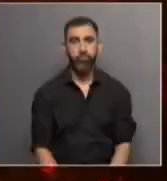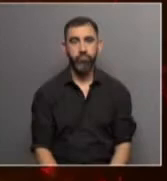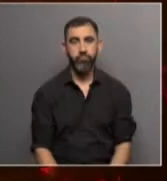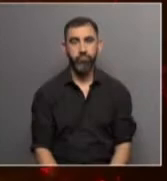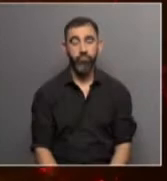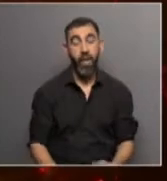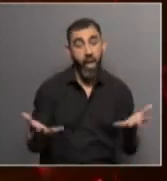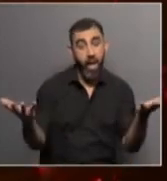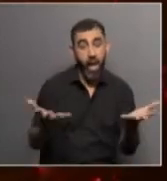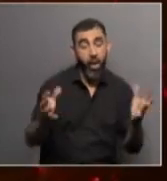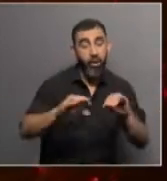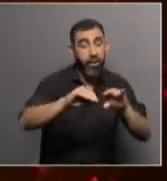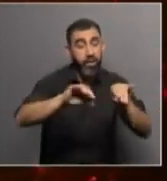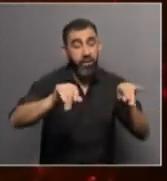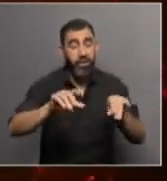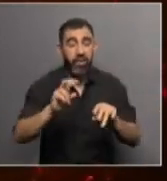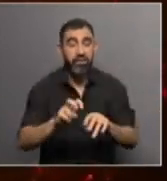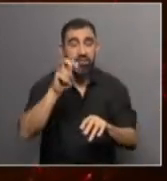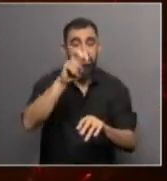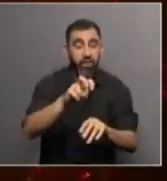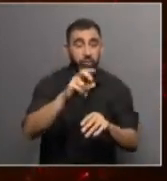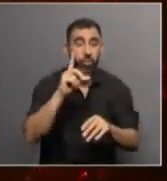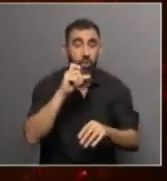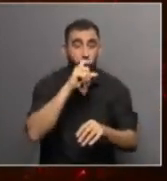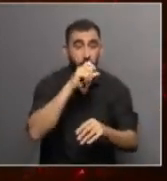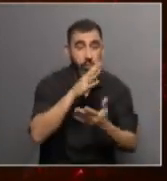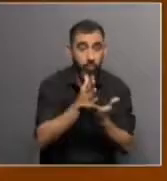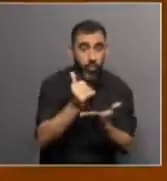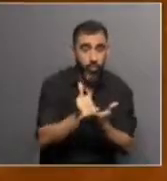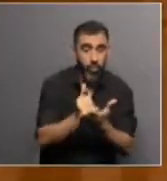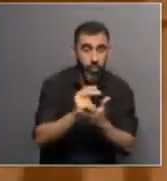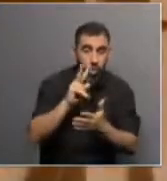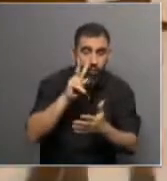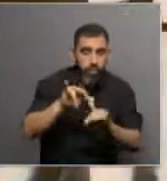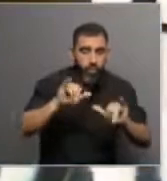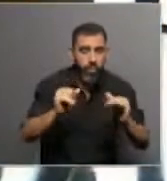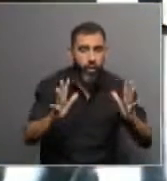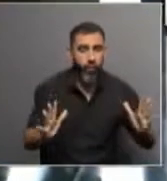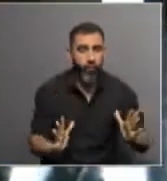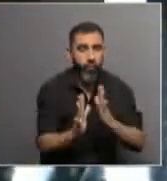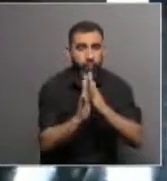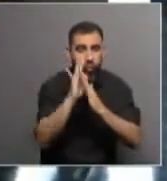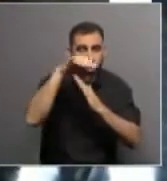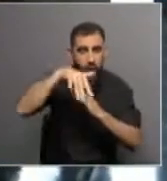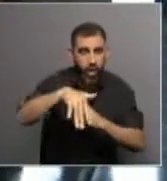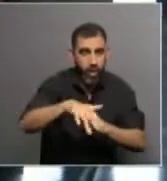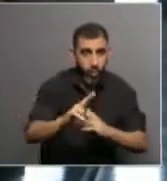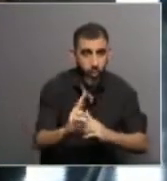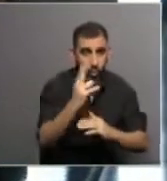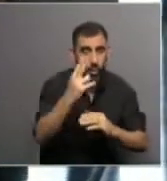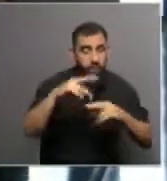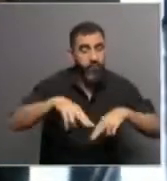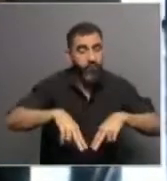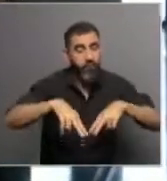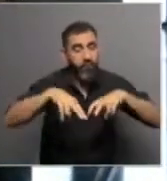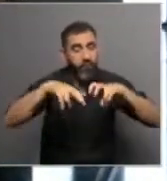En lo que hoy son territorios de Salto y Tacuarembó, aún se pueden ver los más recientes volcanes identificados en Uruguay.